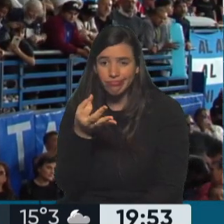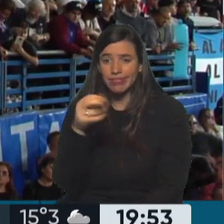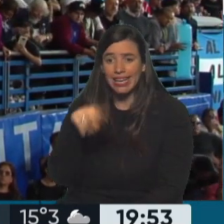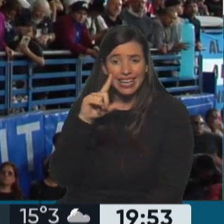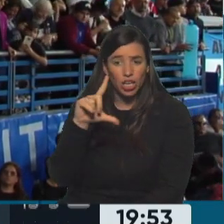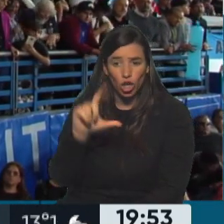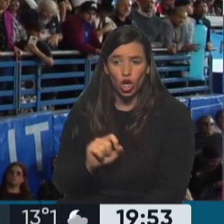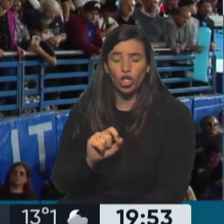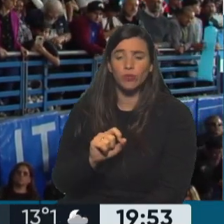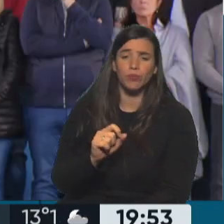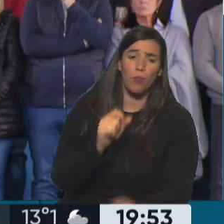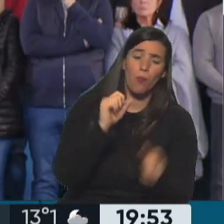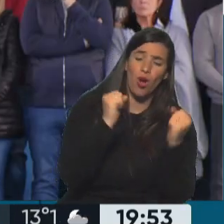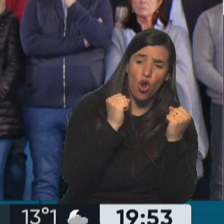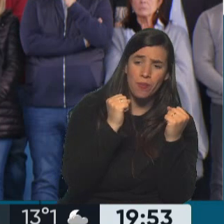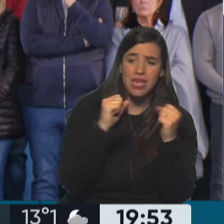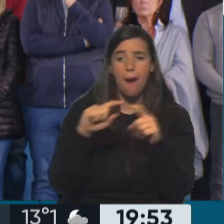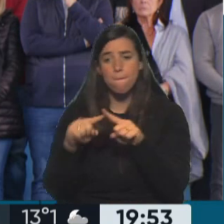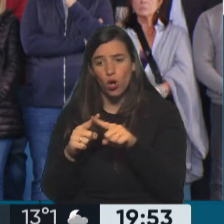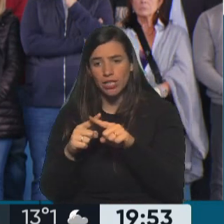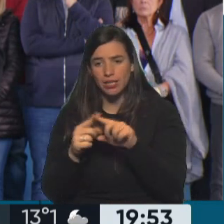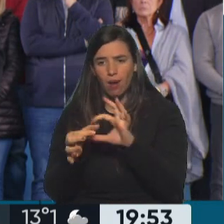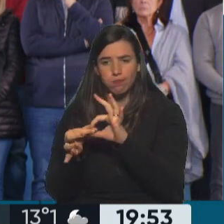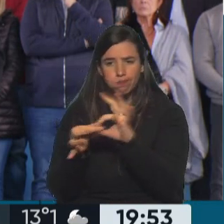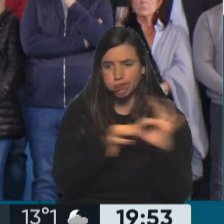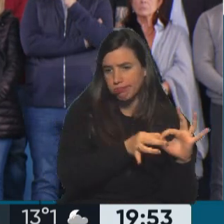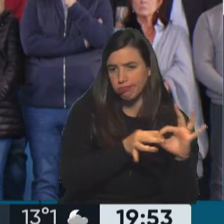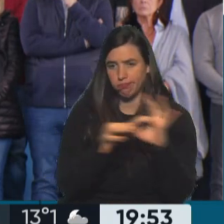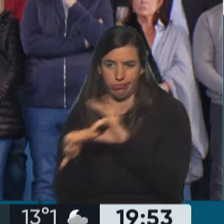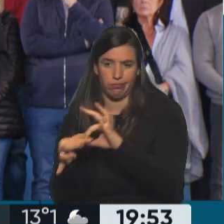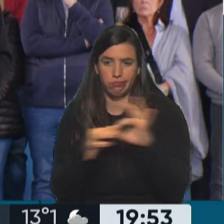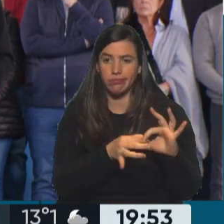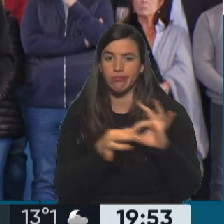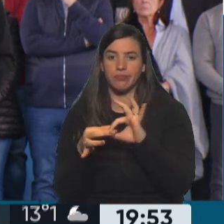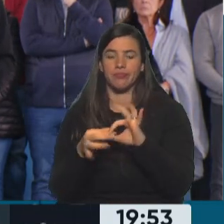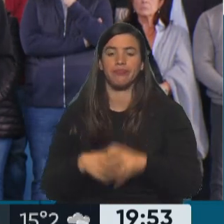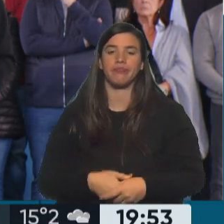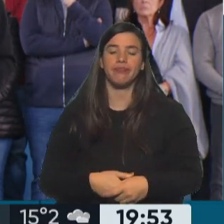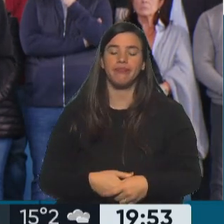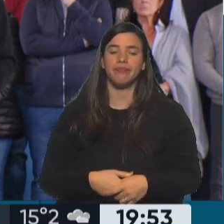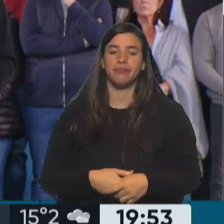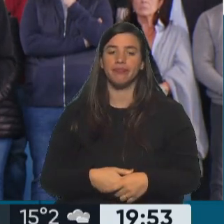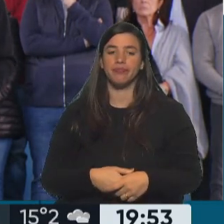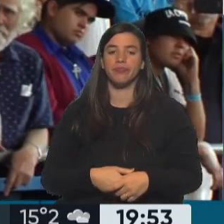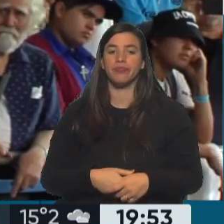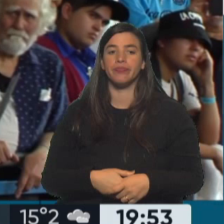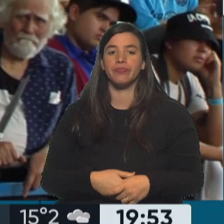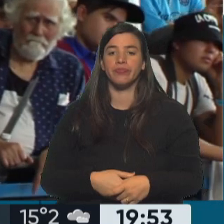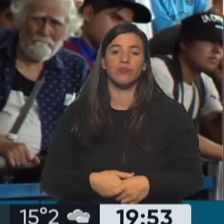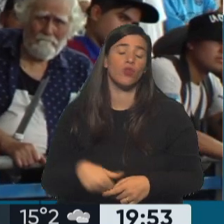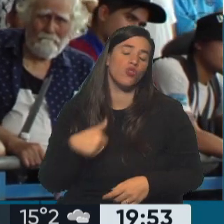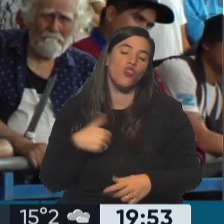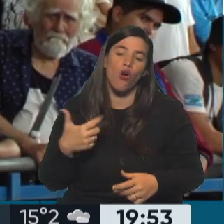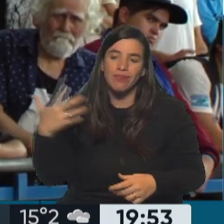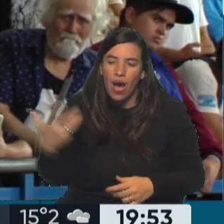política, economía. Si no hay política, no hay sos economía. Un huérfano. Cerrámelo como quieres. No, a ver, un poco recupero